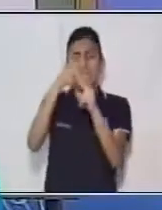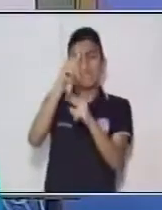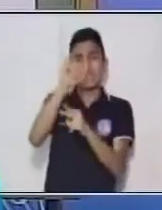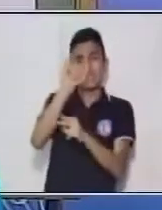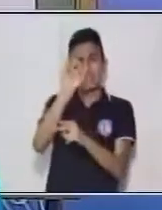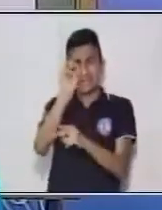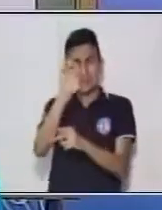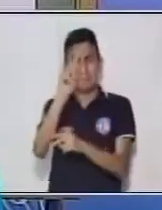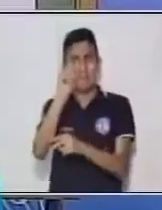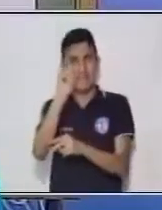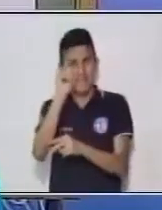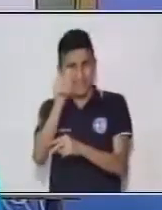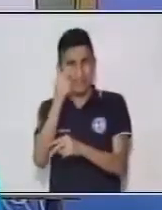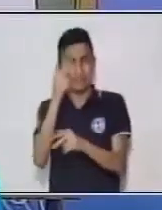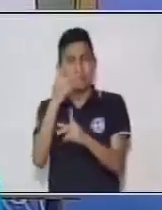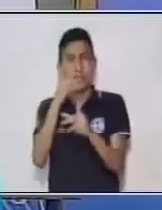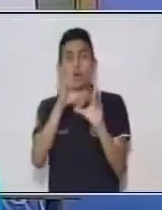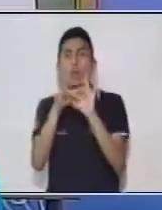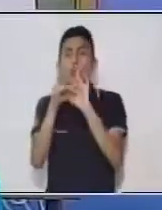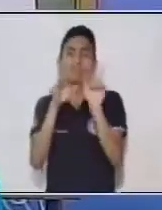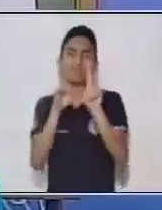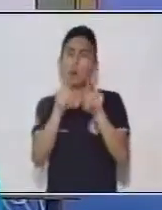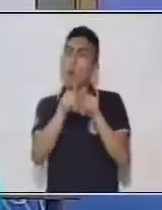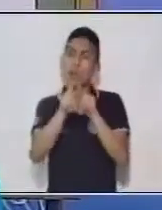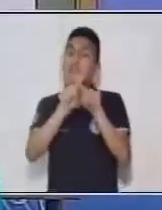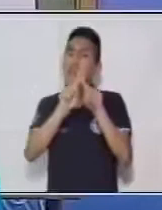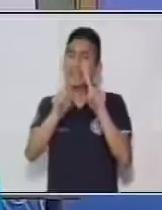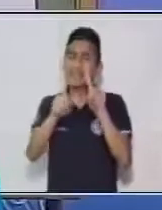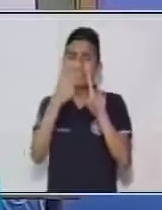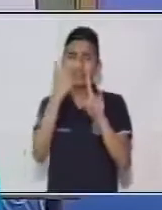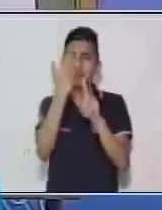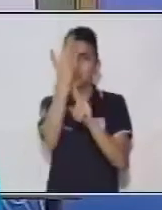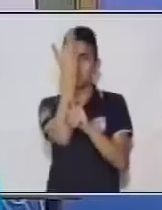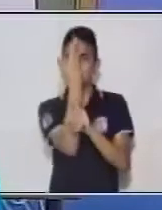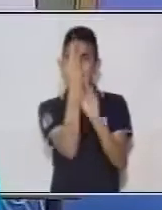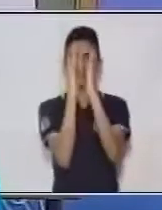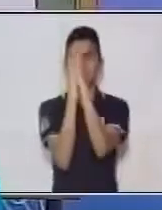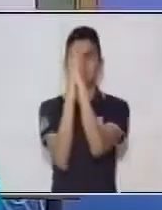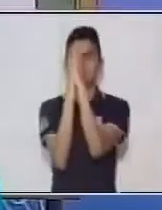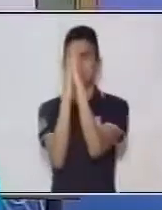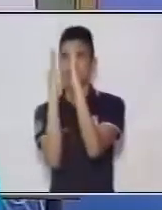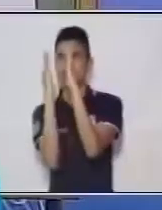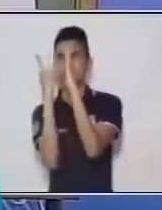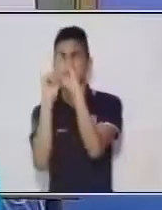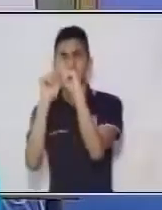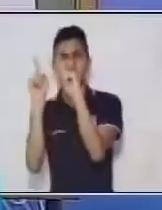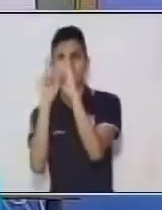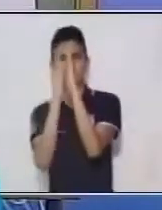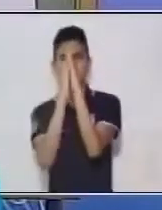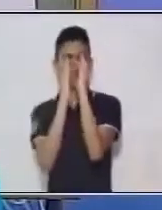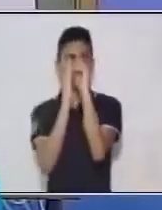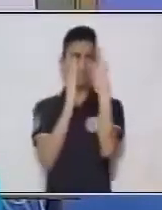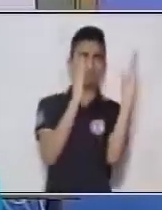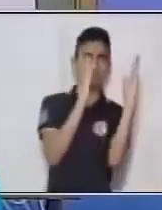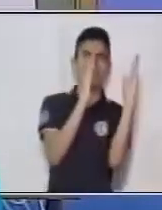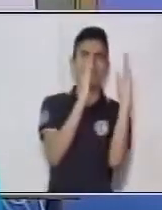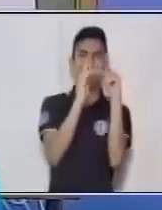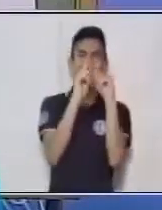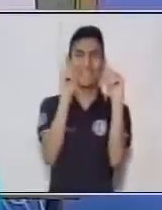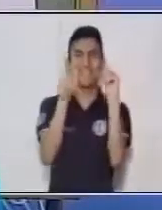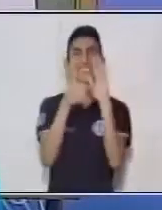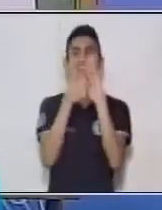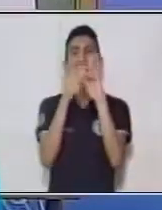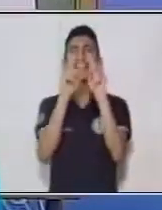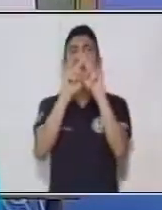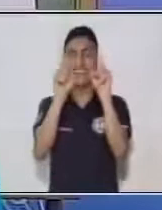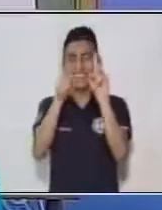es exactamente igual, ¿verdad?, de tu lado izquierdo a tu lado derecho, que siempre hay algunas diferencias. Entonces, algunos estudios